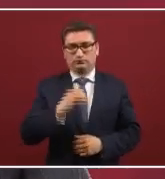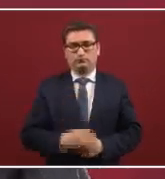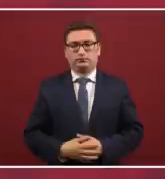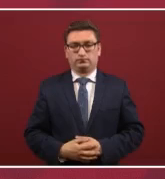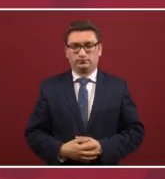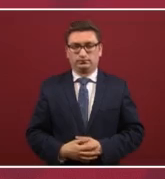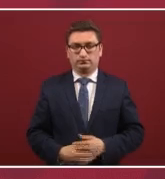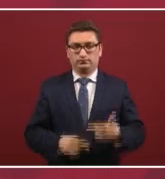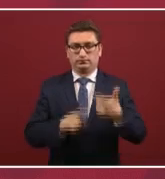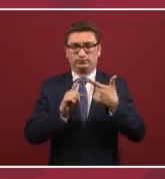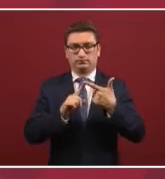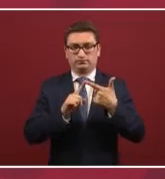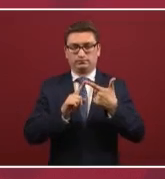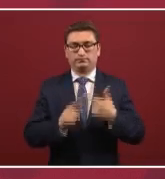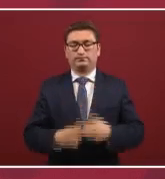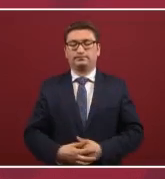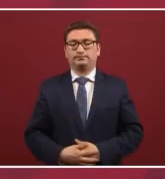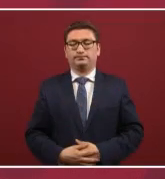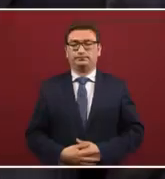7,